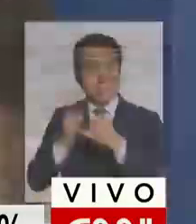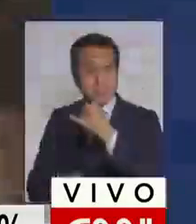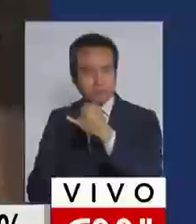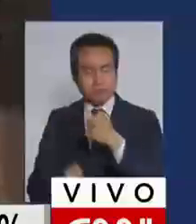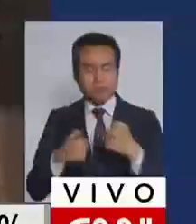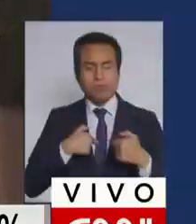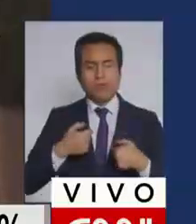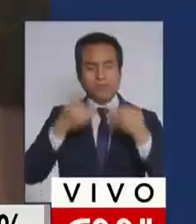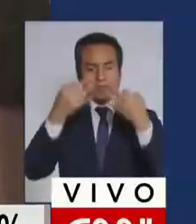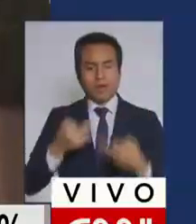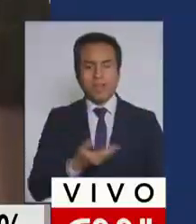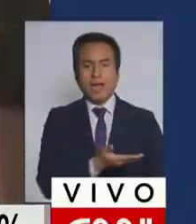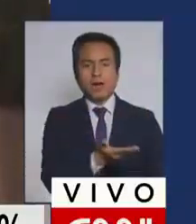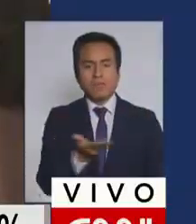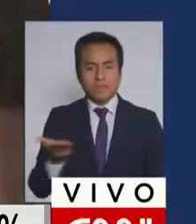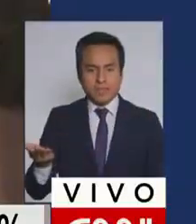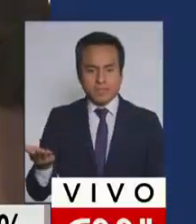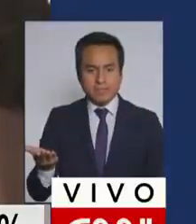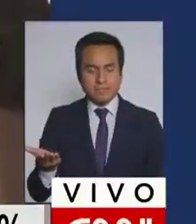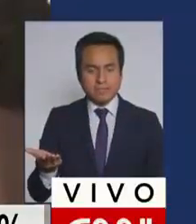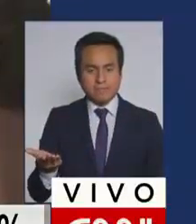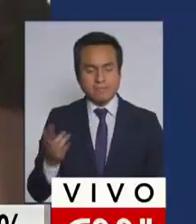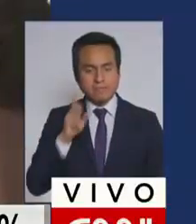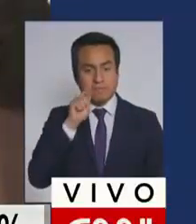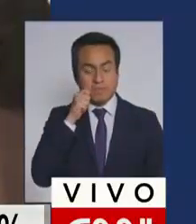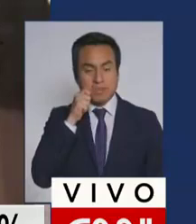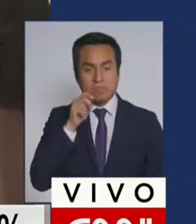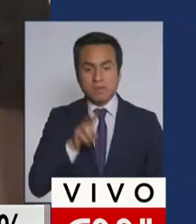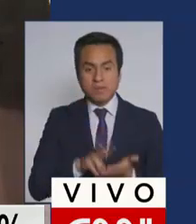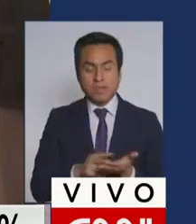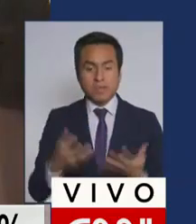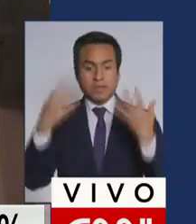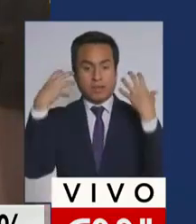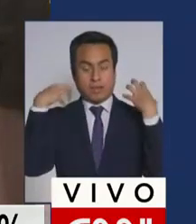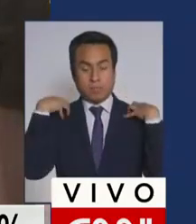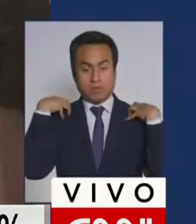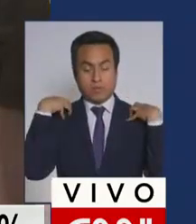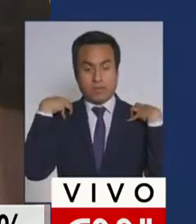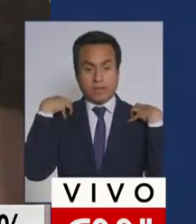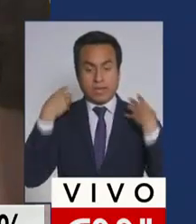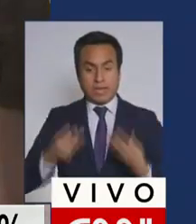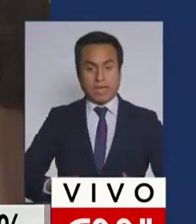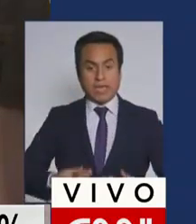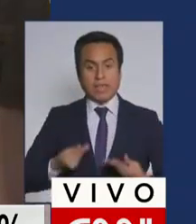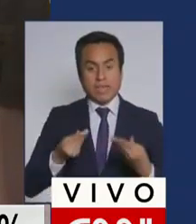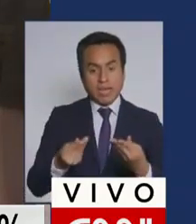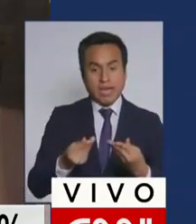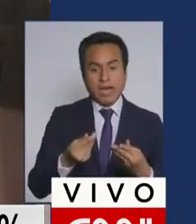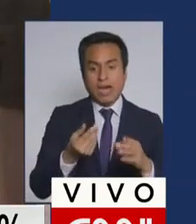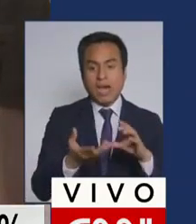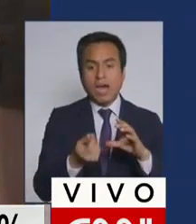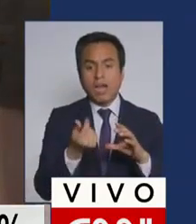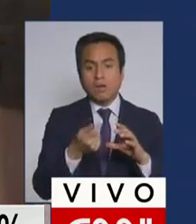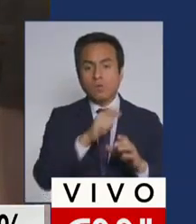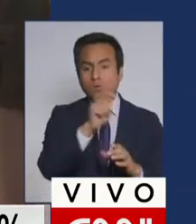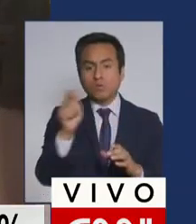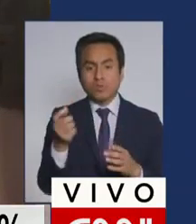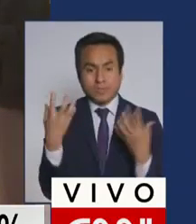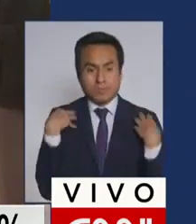Yo puedo asegurarles a ustedes que si bien la responsabilidad de la entrega de los recursos corresponden a